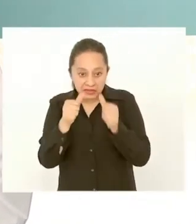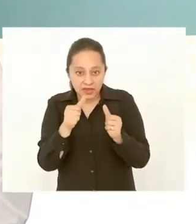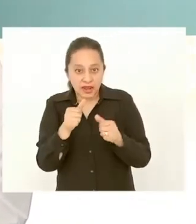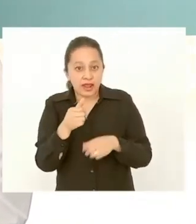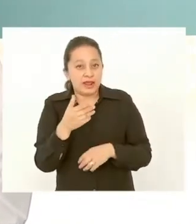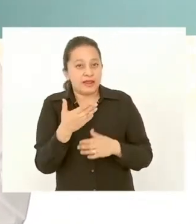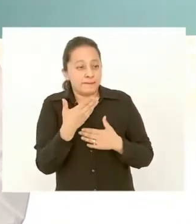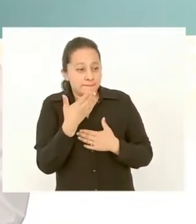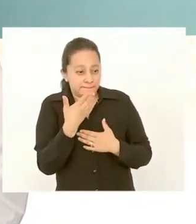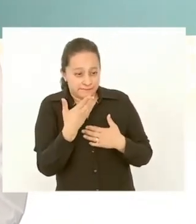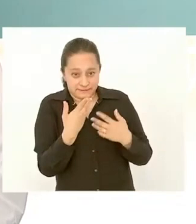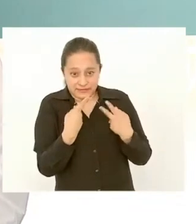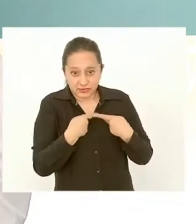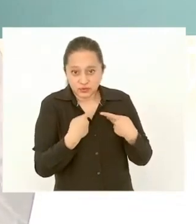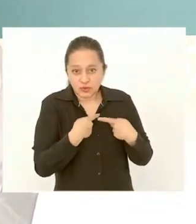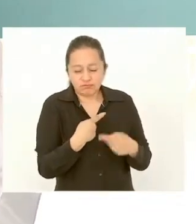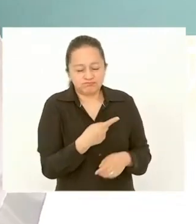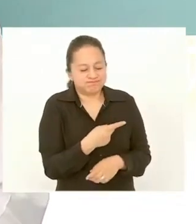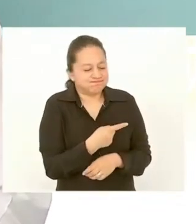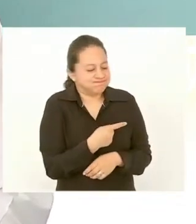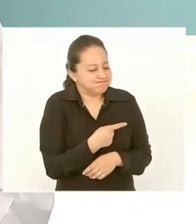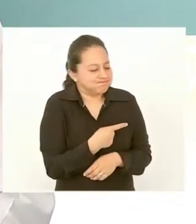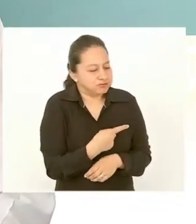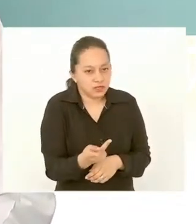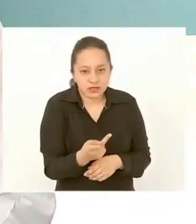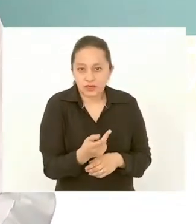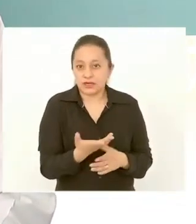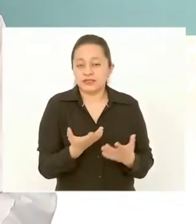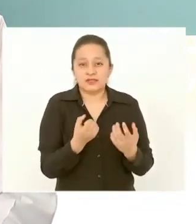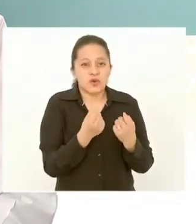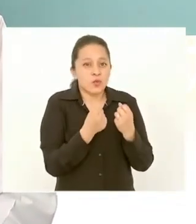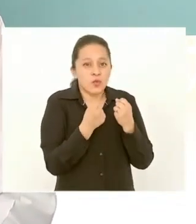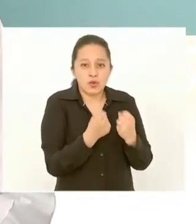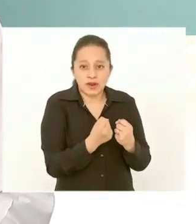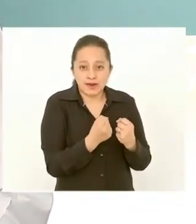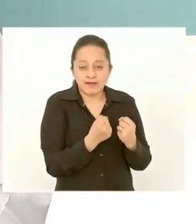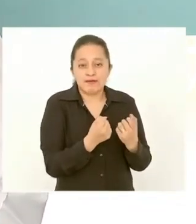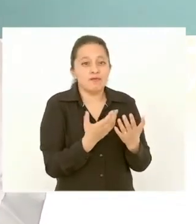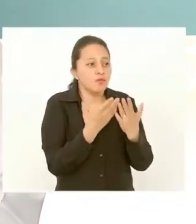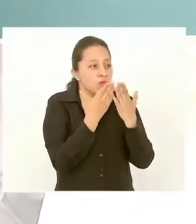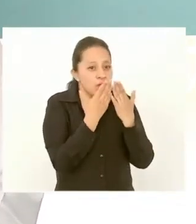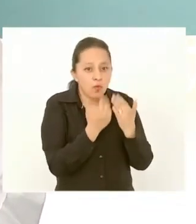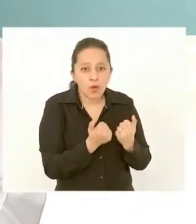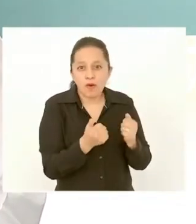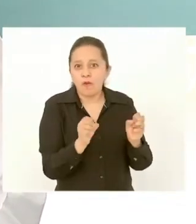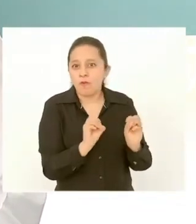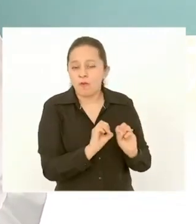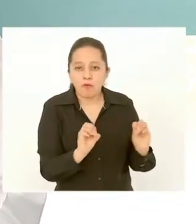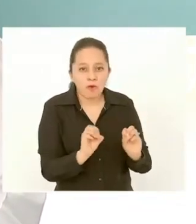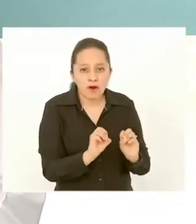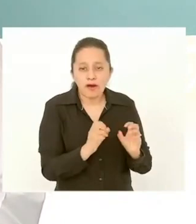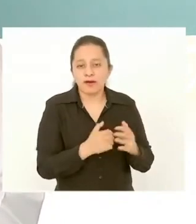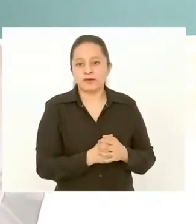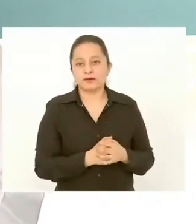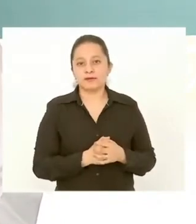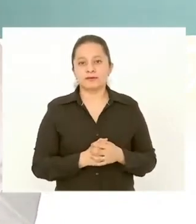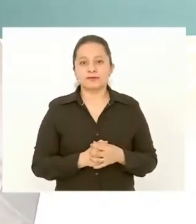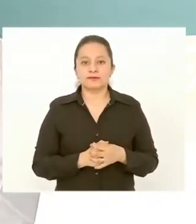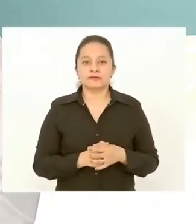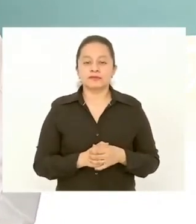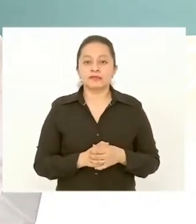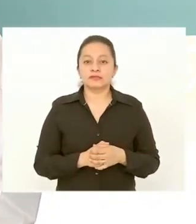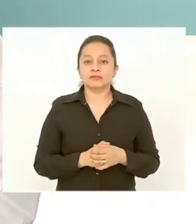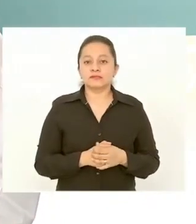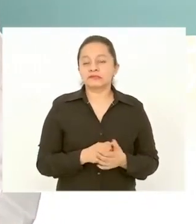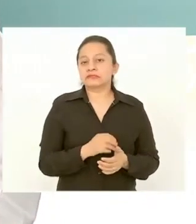a la gente más pobre a la gente que no tiene seguridad social que no tiene ni